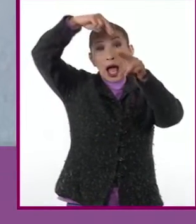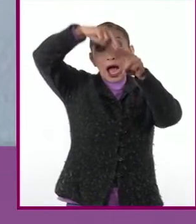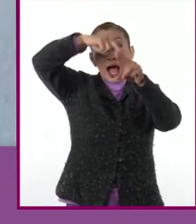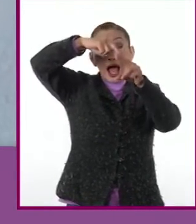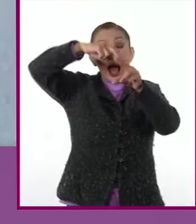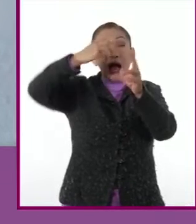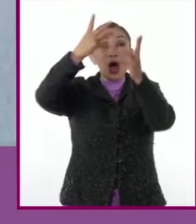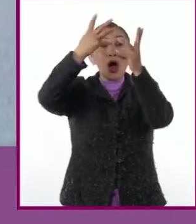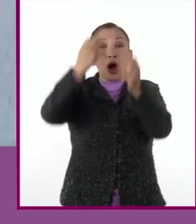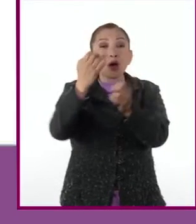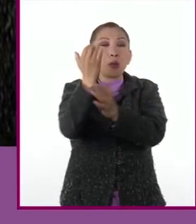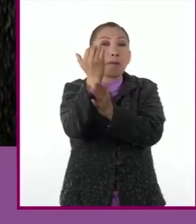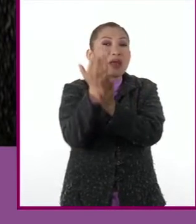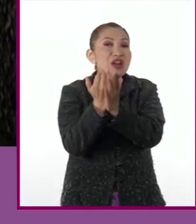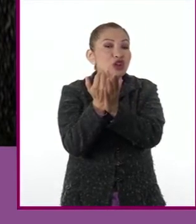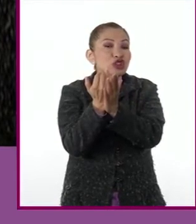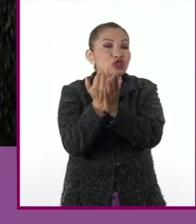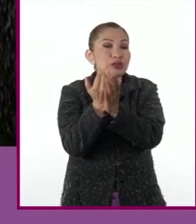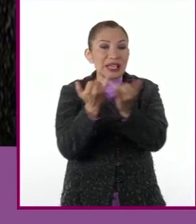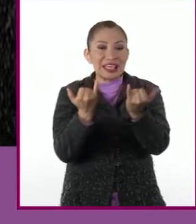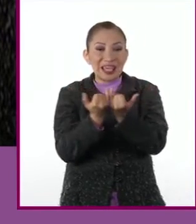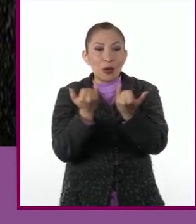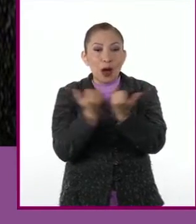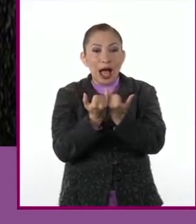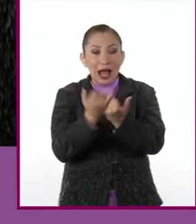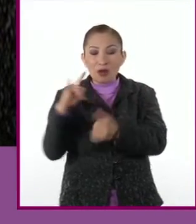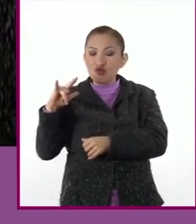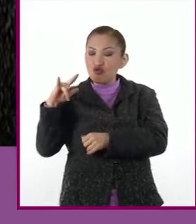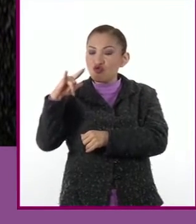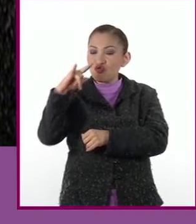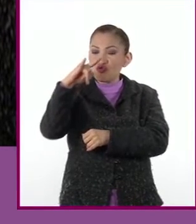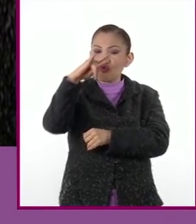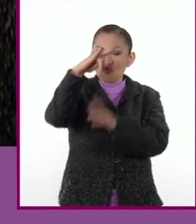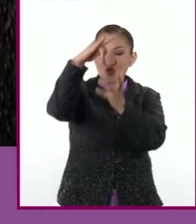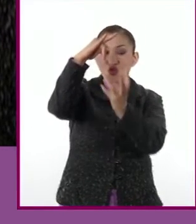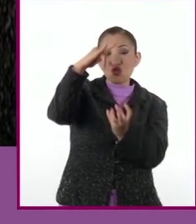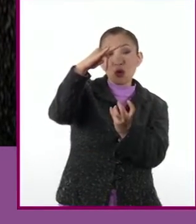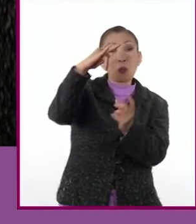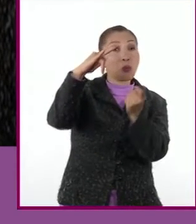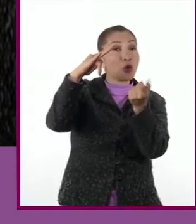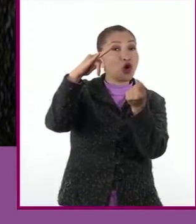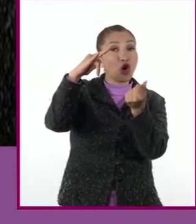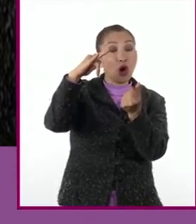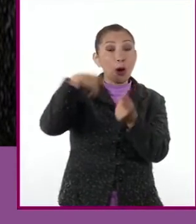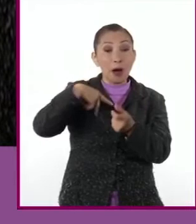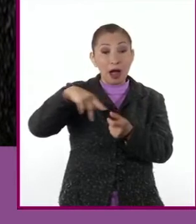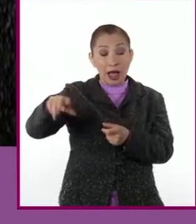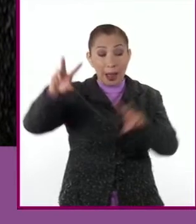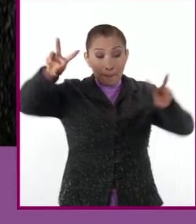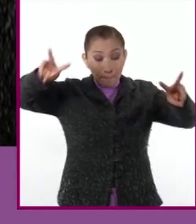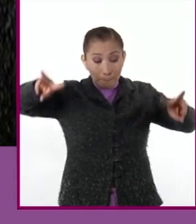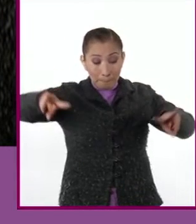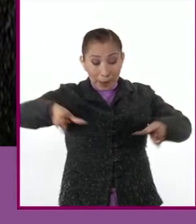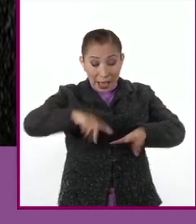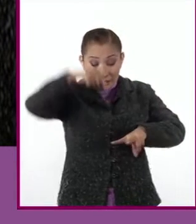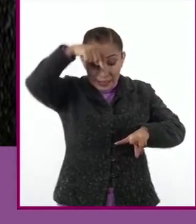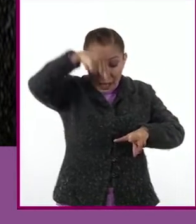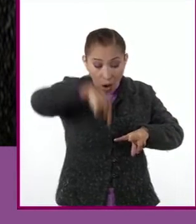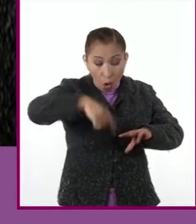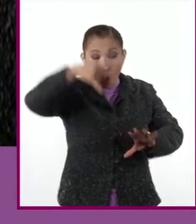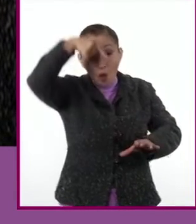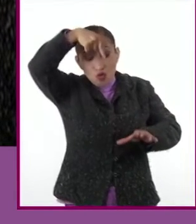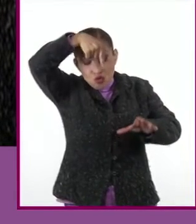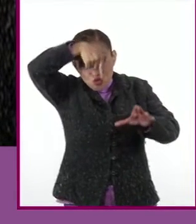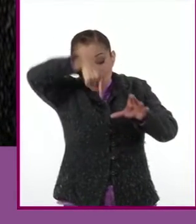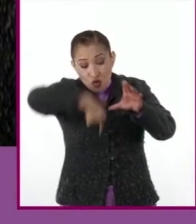es ligeramente más pequeña, al igual que en un avión en vuelo. Y en el fondo de un valle o en las profundidades